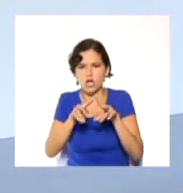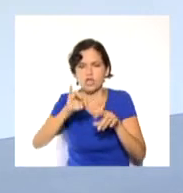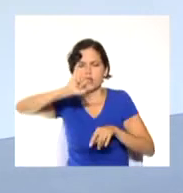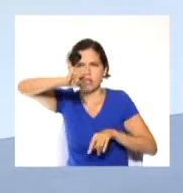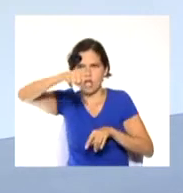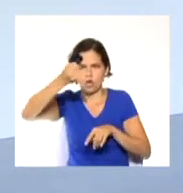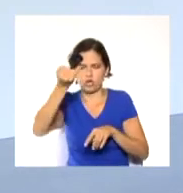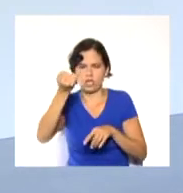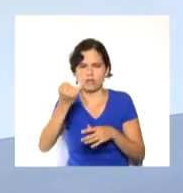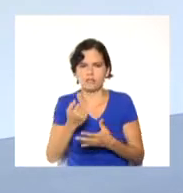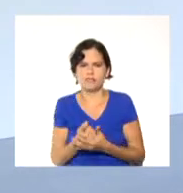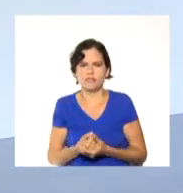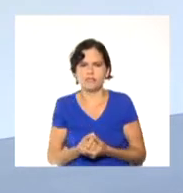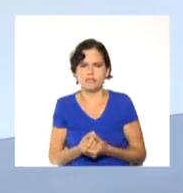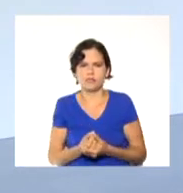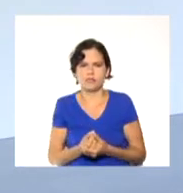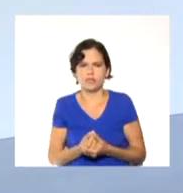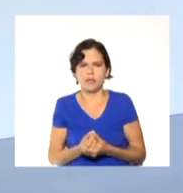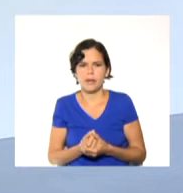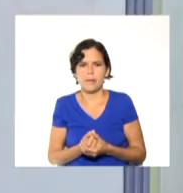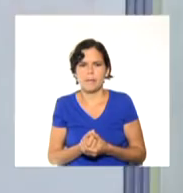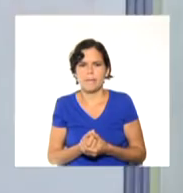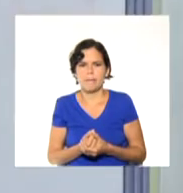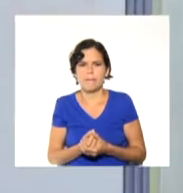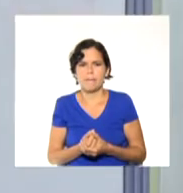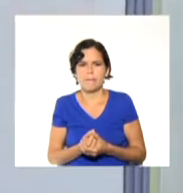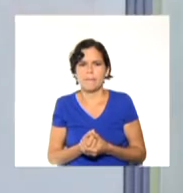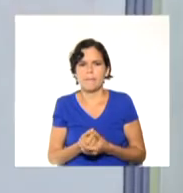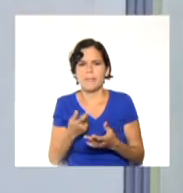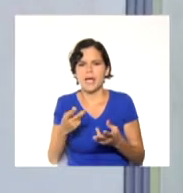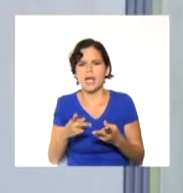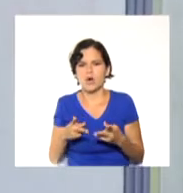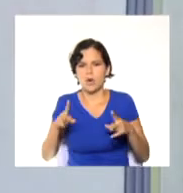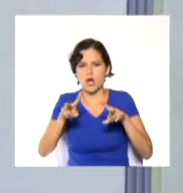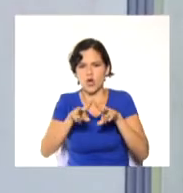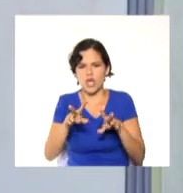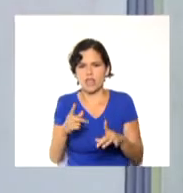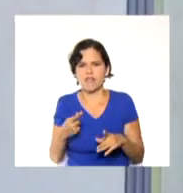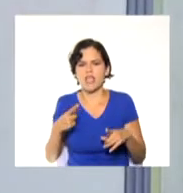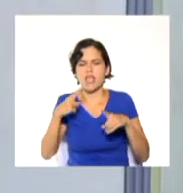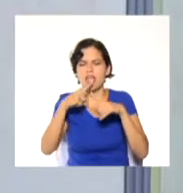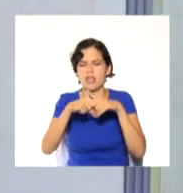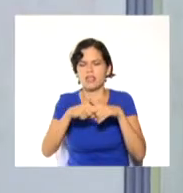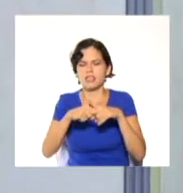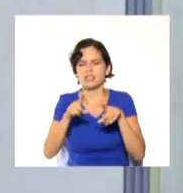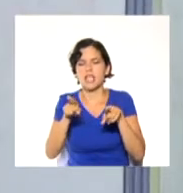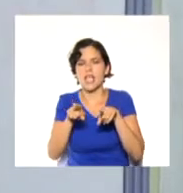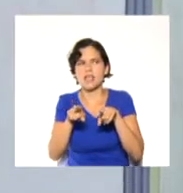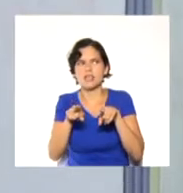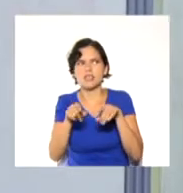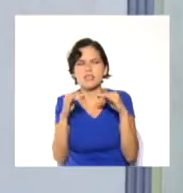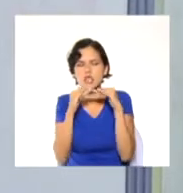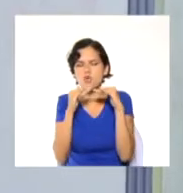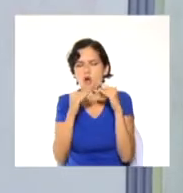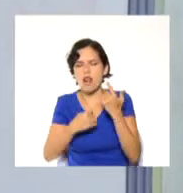J. Para los valores dados de X es igual a 0,5, M